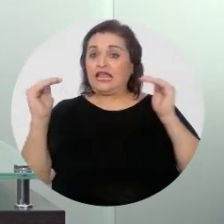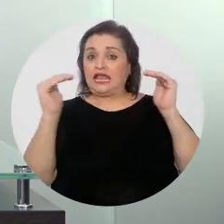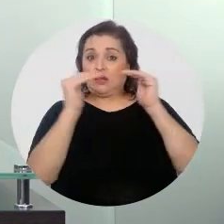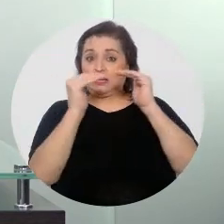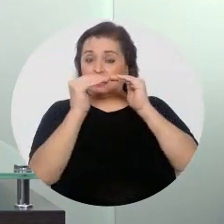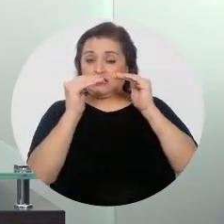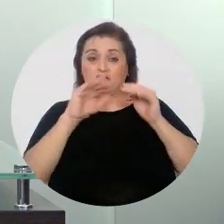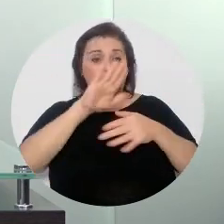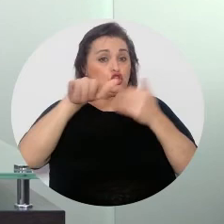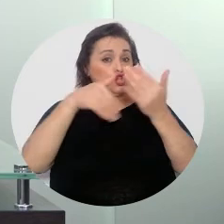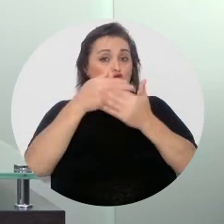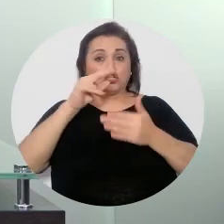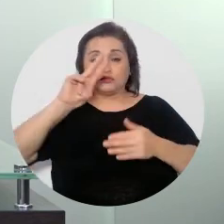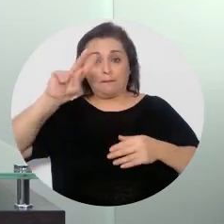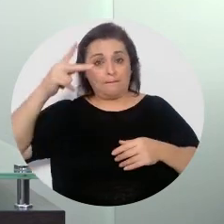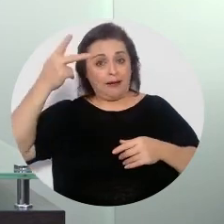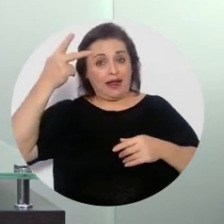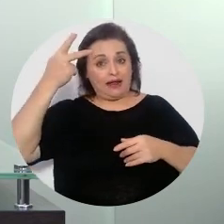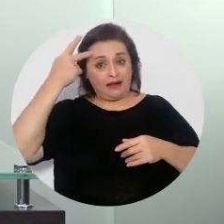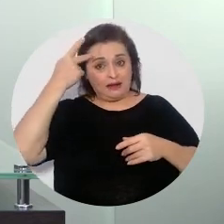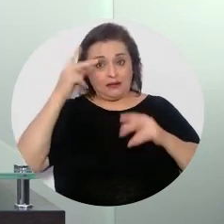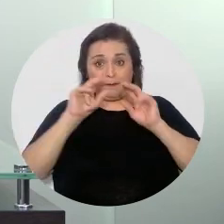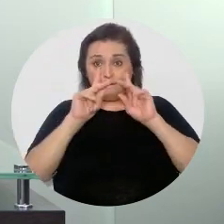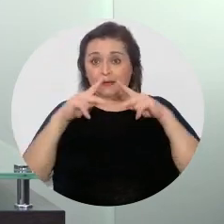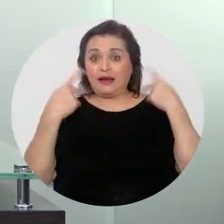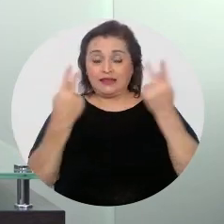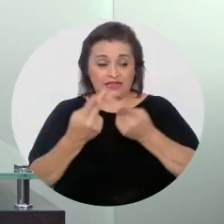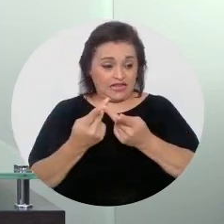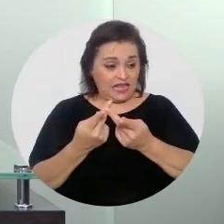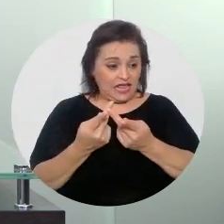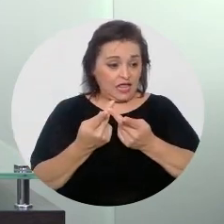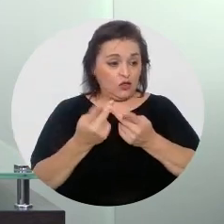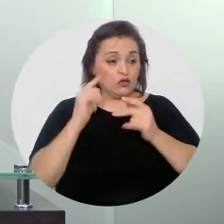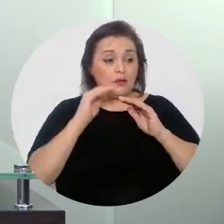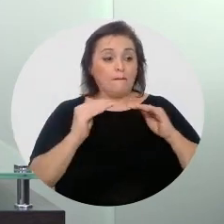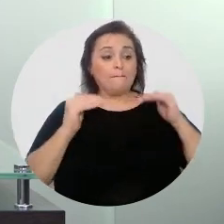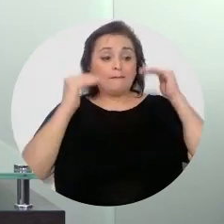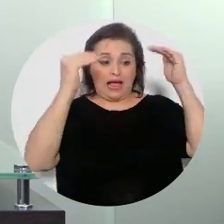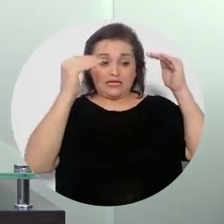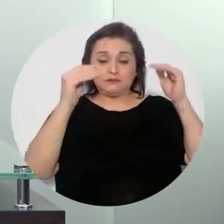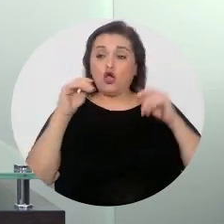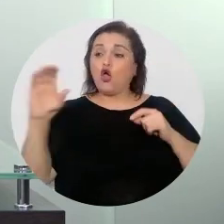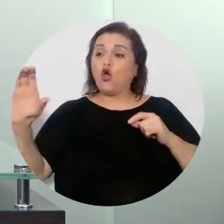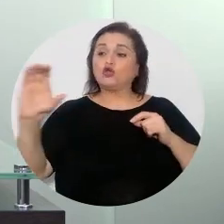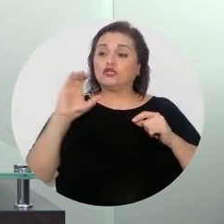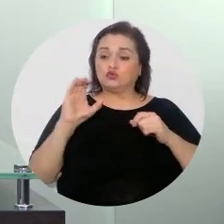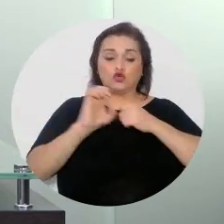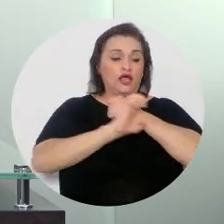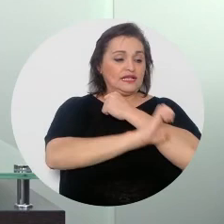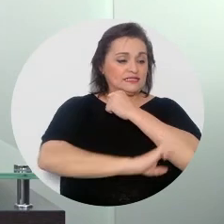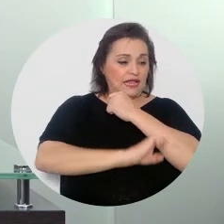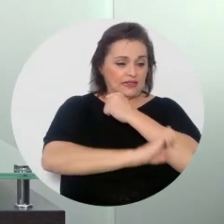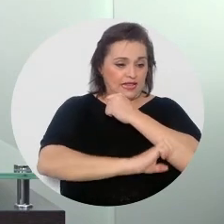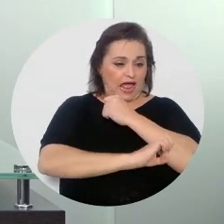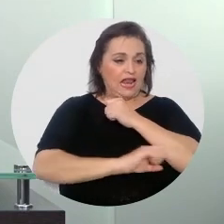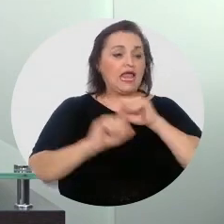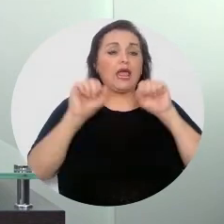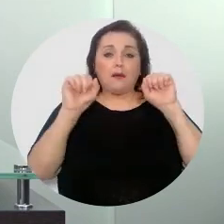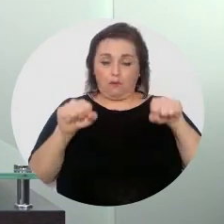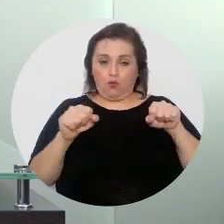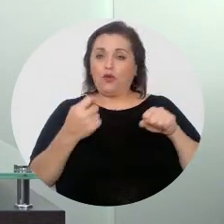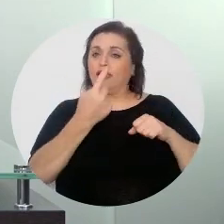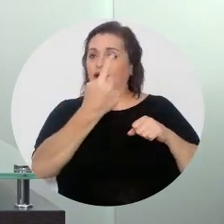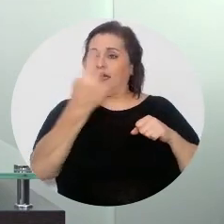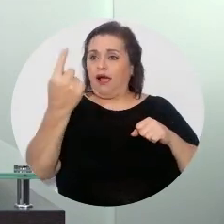de manera equitativa entre todos los partidos políticos, el 15% del monto máximo del monto de contribución estatal que